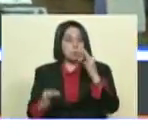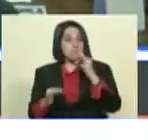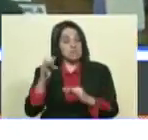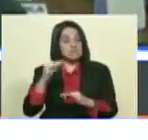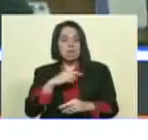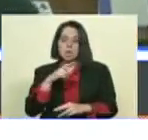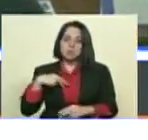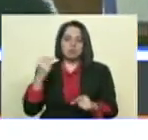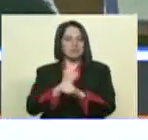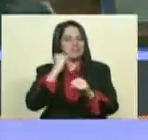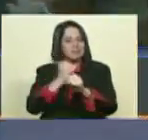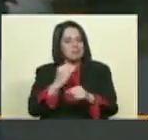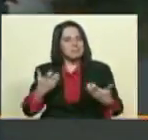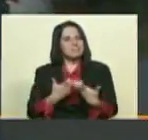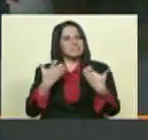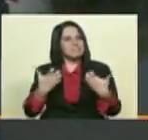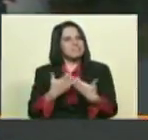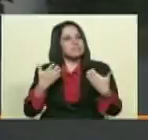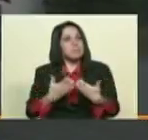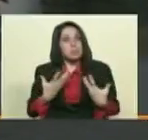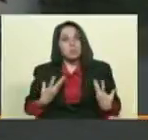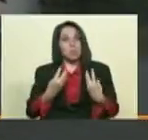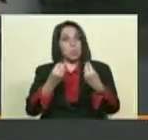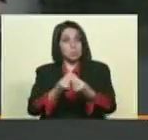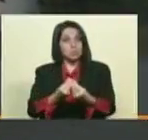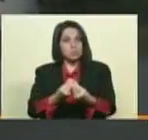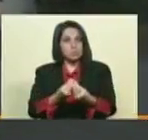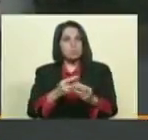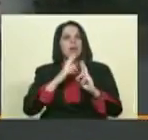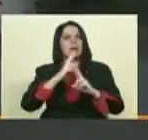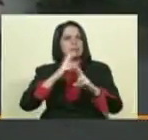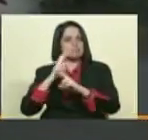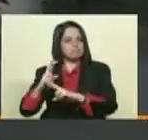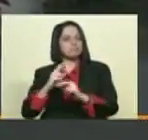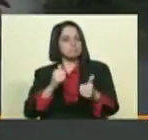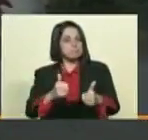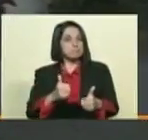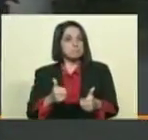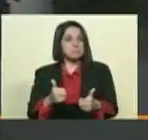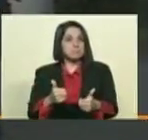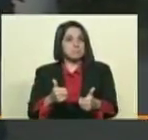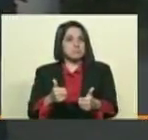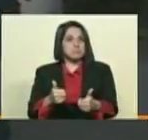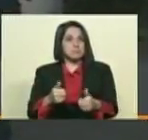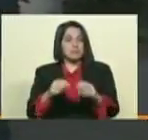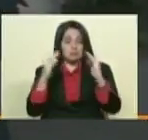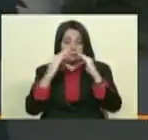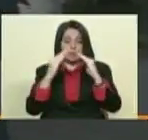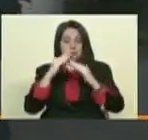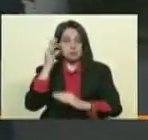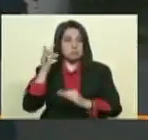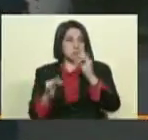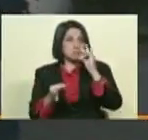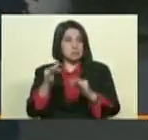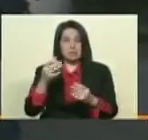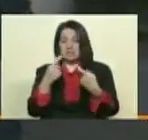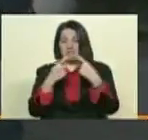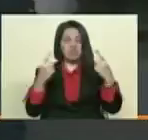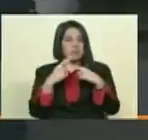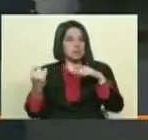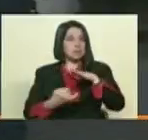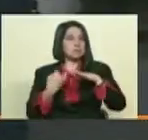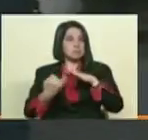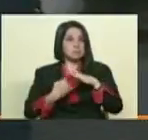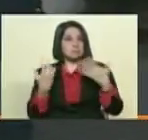que dar, y aquí estamos dando la batalla, presidente. En esta Casa de Justicia estará haciendo vida distintas instituciones que